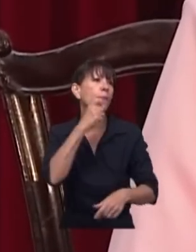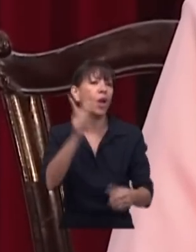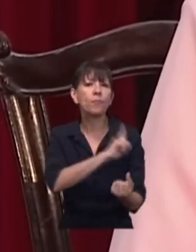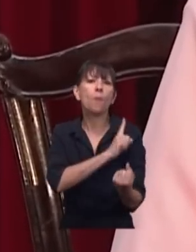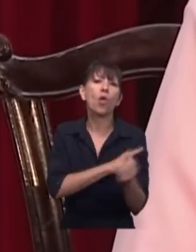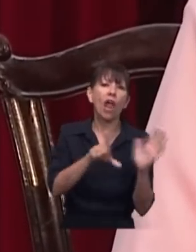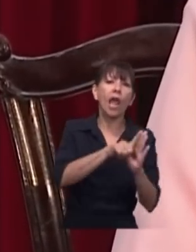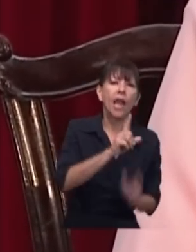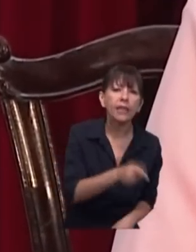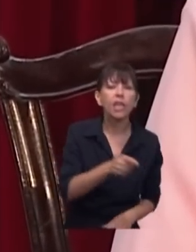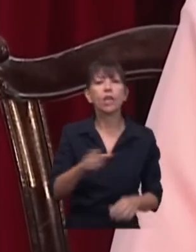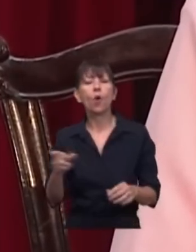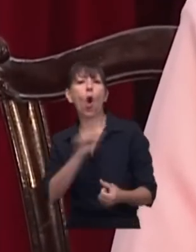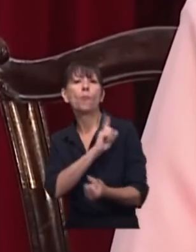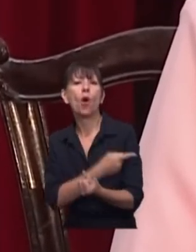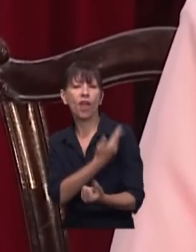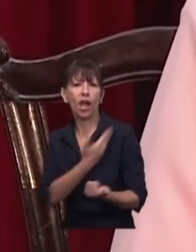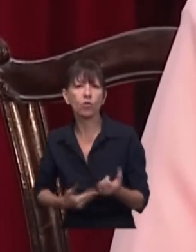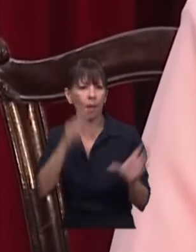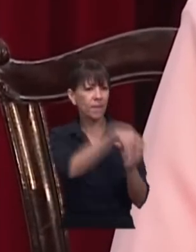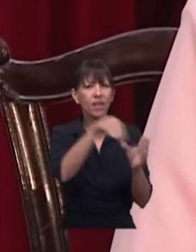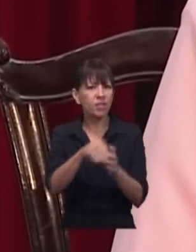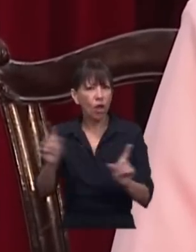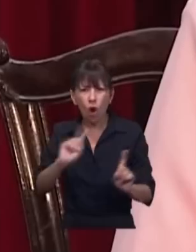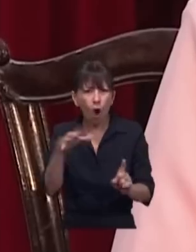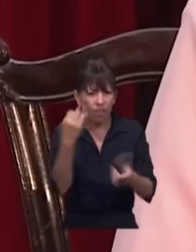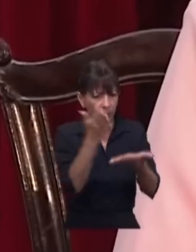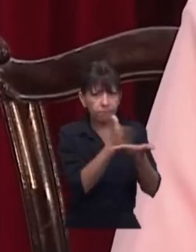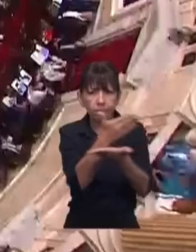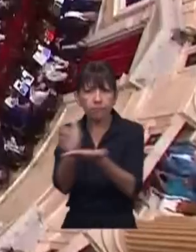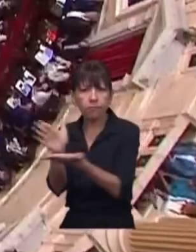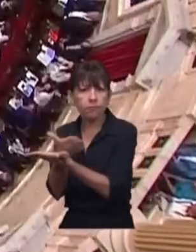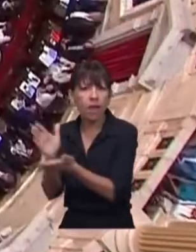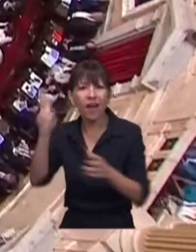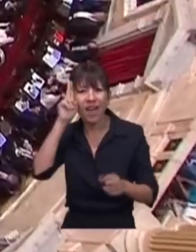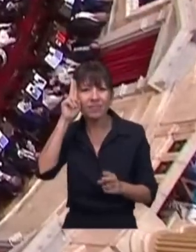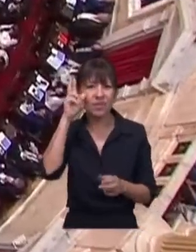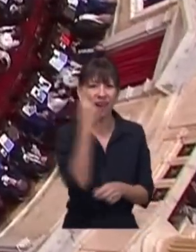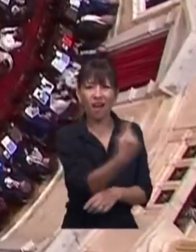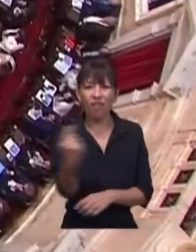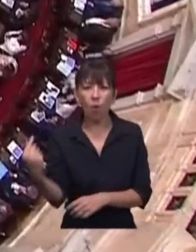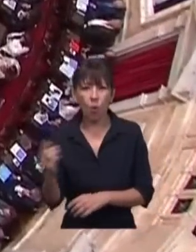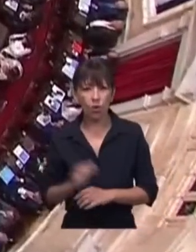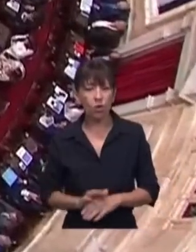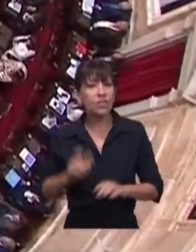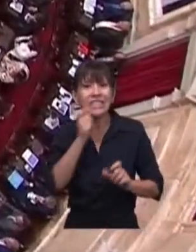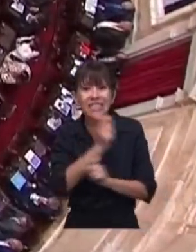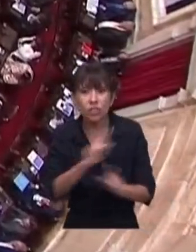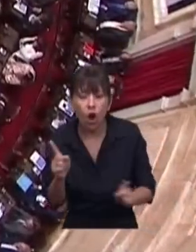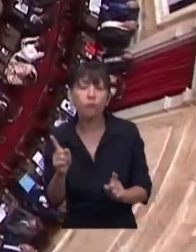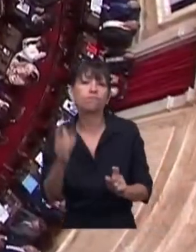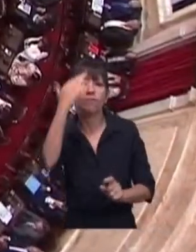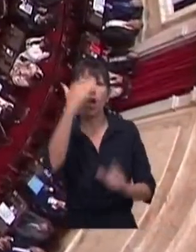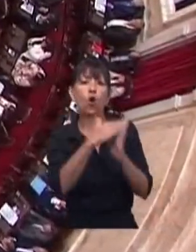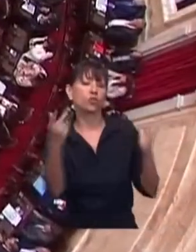Ejecutivo, olvidando que la lamentada división de poderes rige para todos en la República. Atentan contra la Constitución